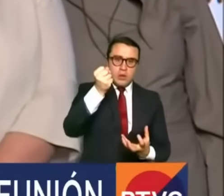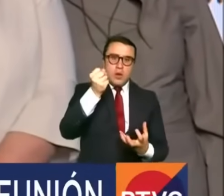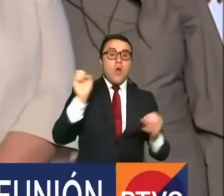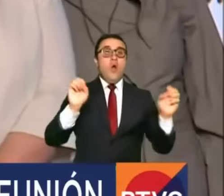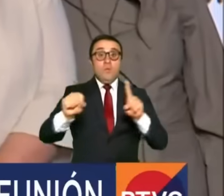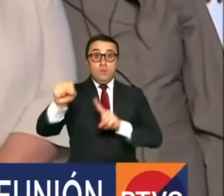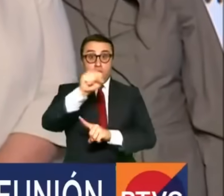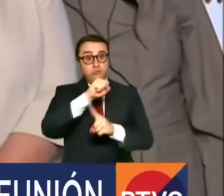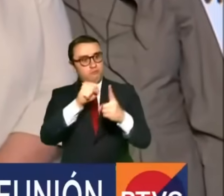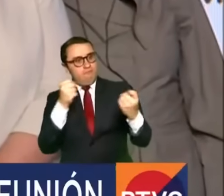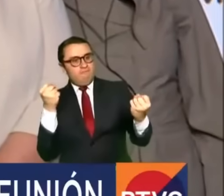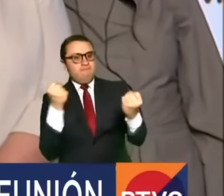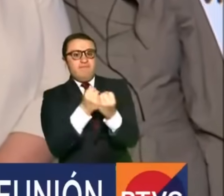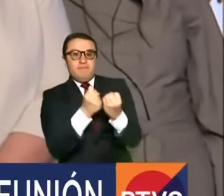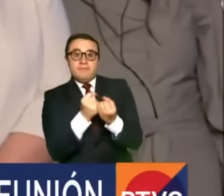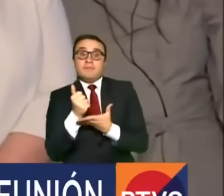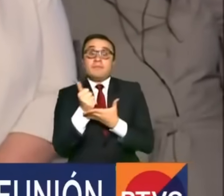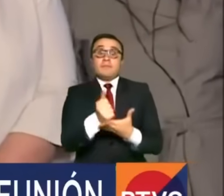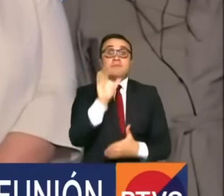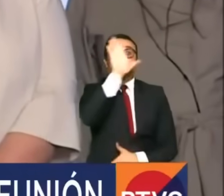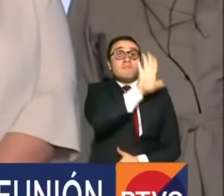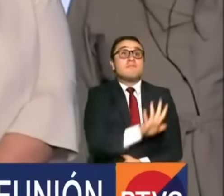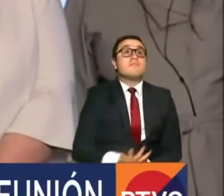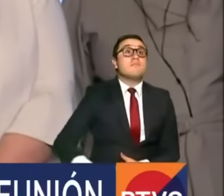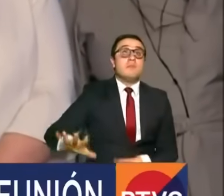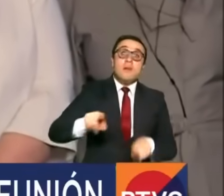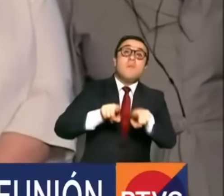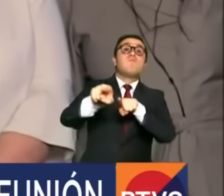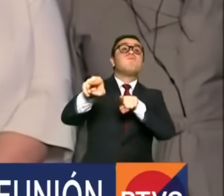podría ayudarnos a transformar el territorio donde